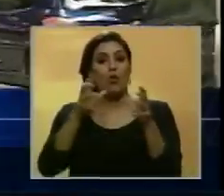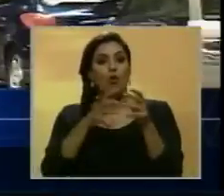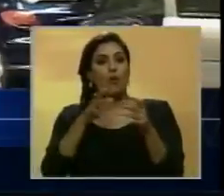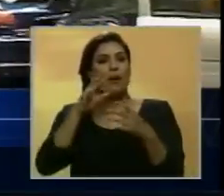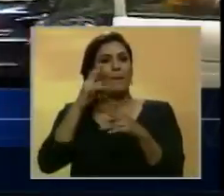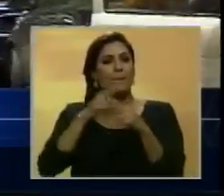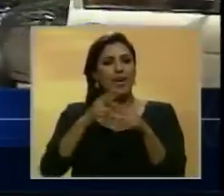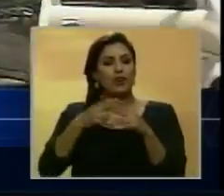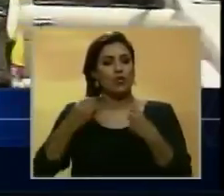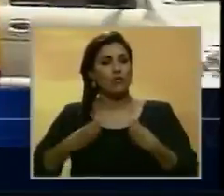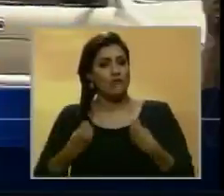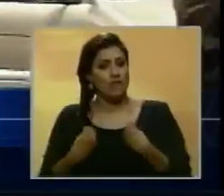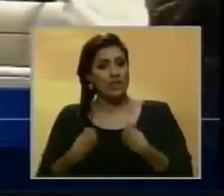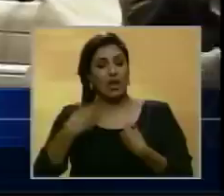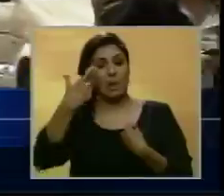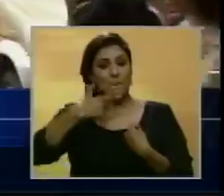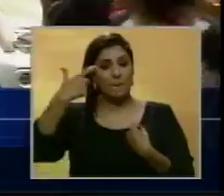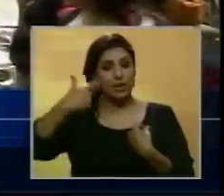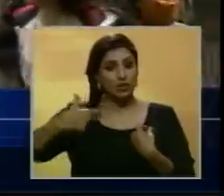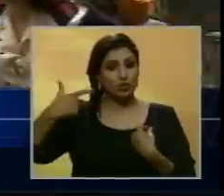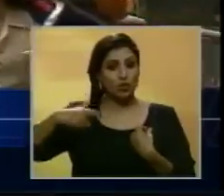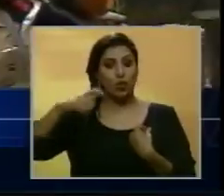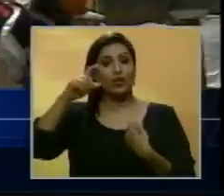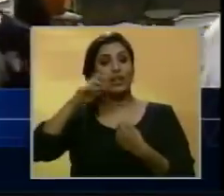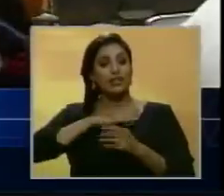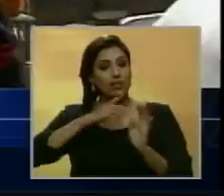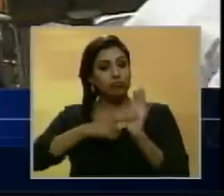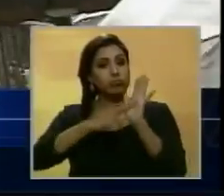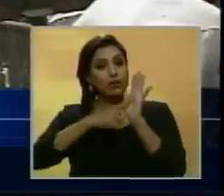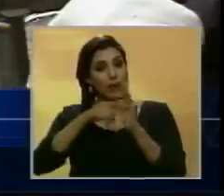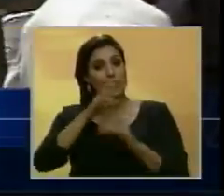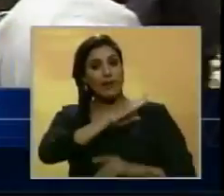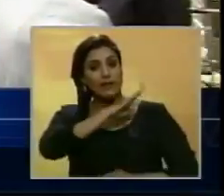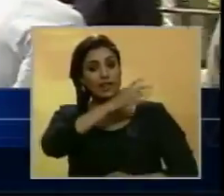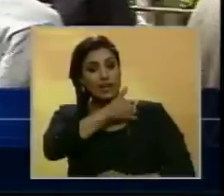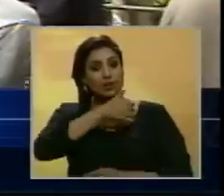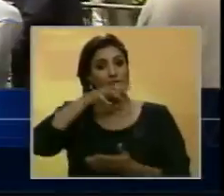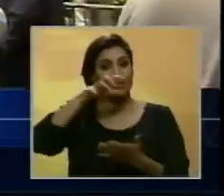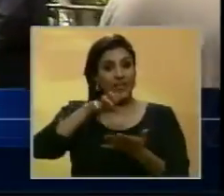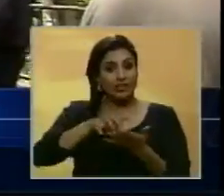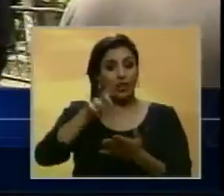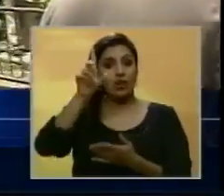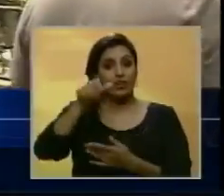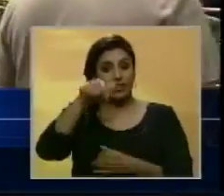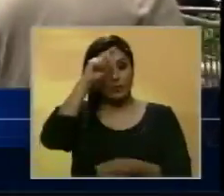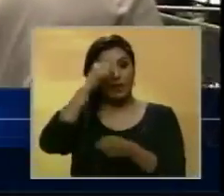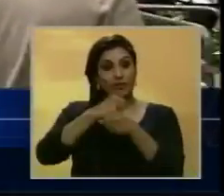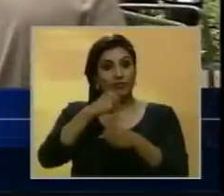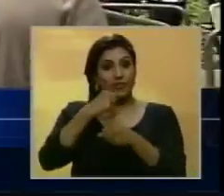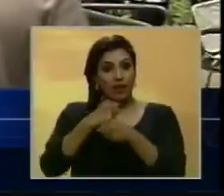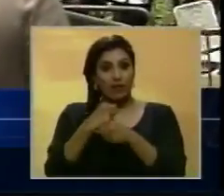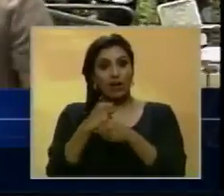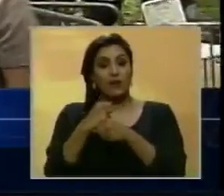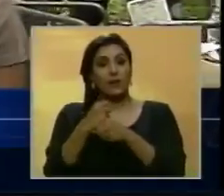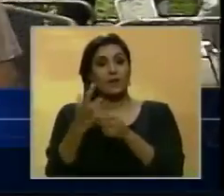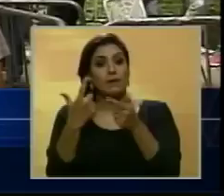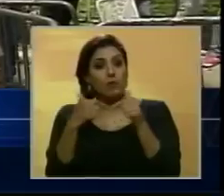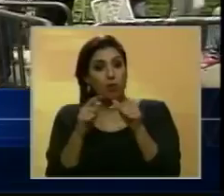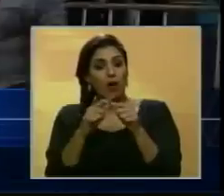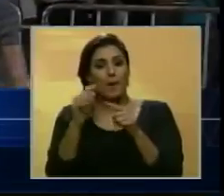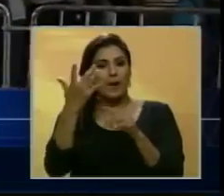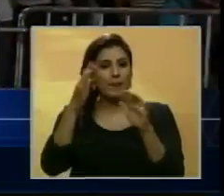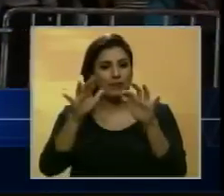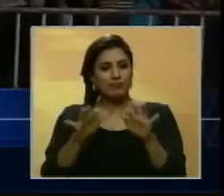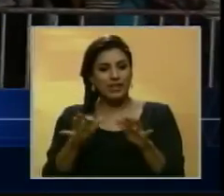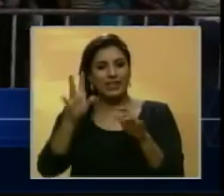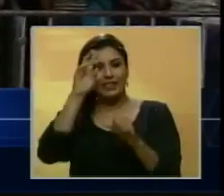en riesgo la vida de nuestros funcionarios, que se expongan a nuestros directores regionales y la operación, los operadores de máquinas